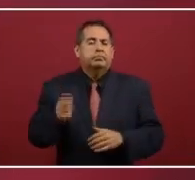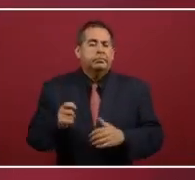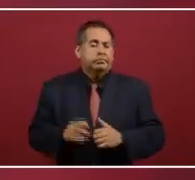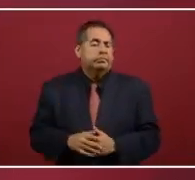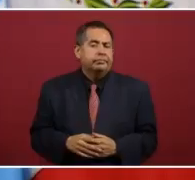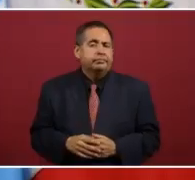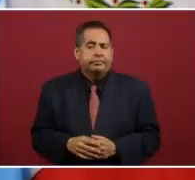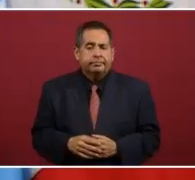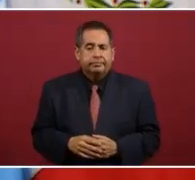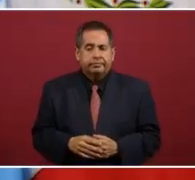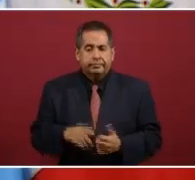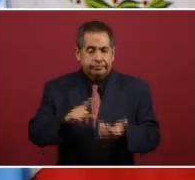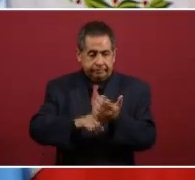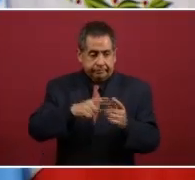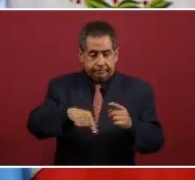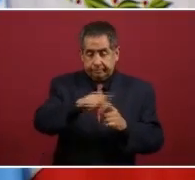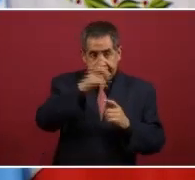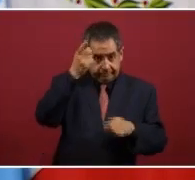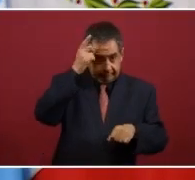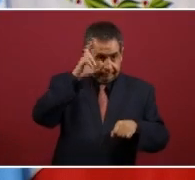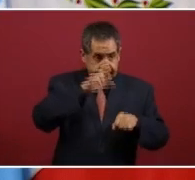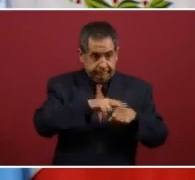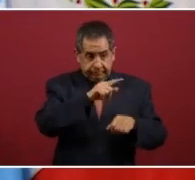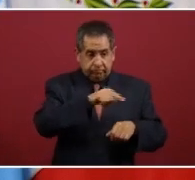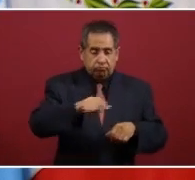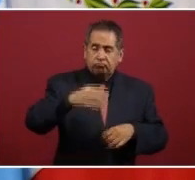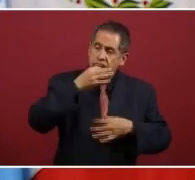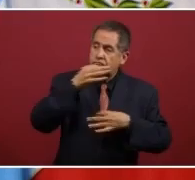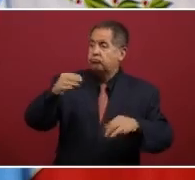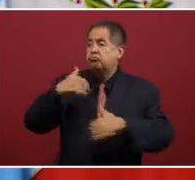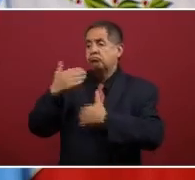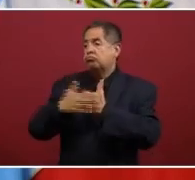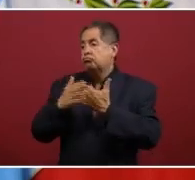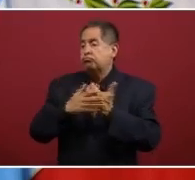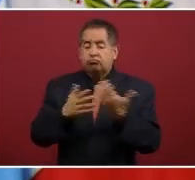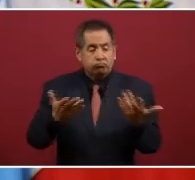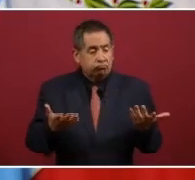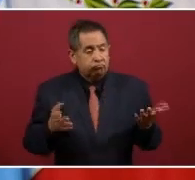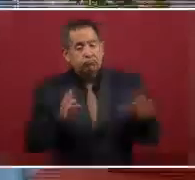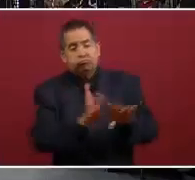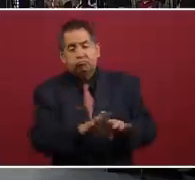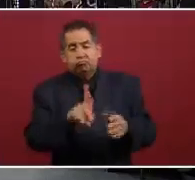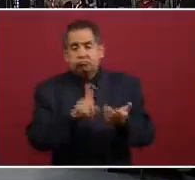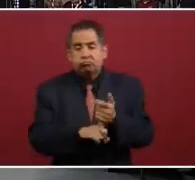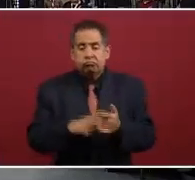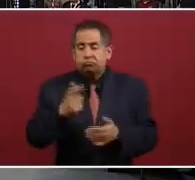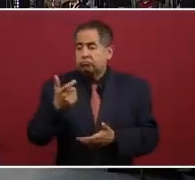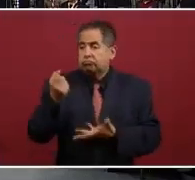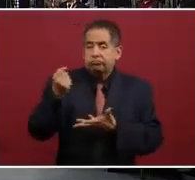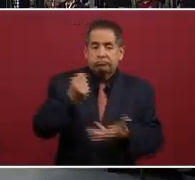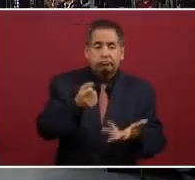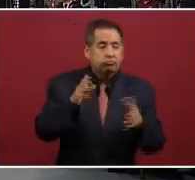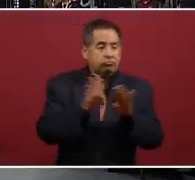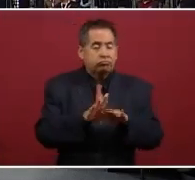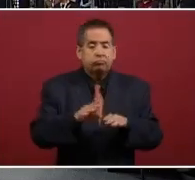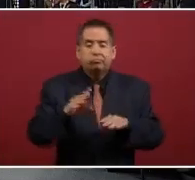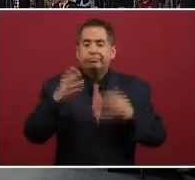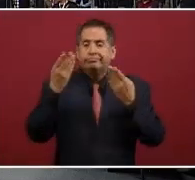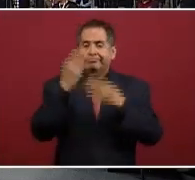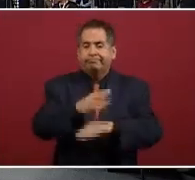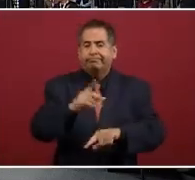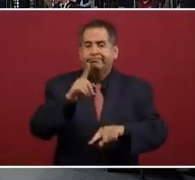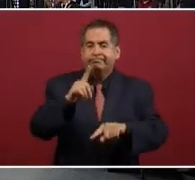de los directivos de que se iba a cerrar la planta porque tenían congelados sus fondos.